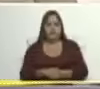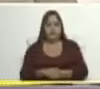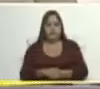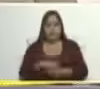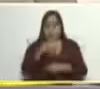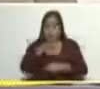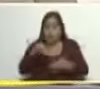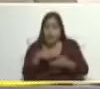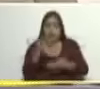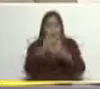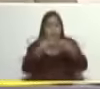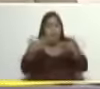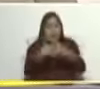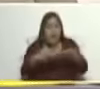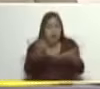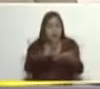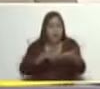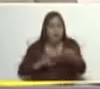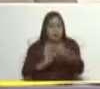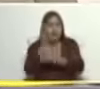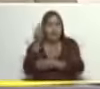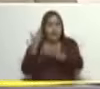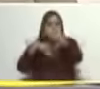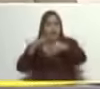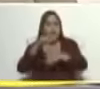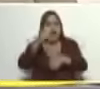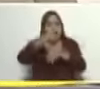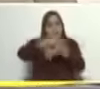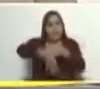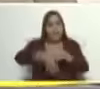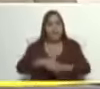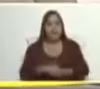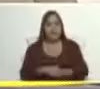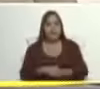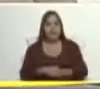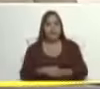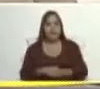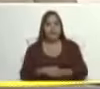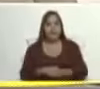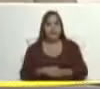Cuando leemos los documentos fundacionales del ALBA,